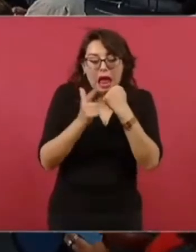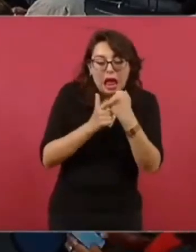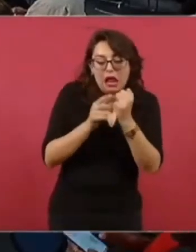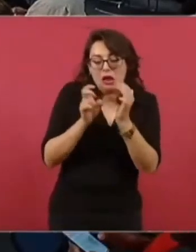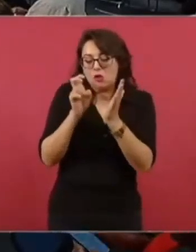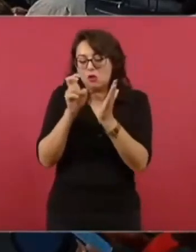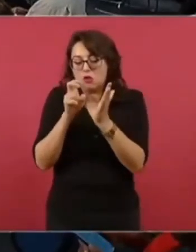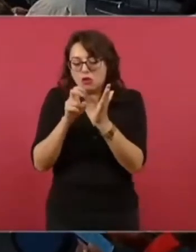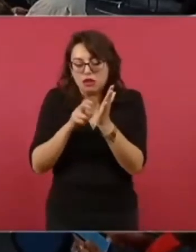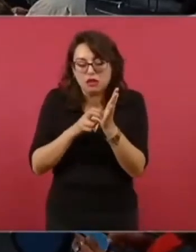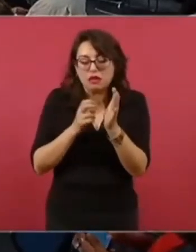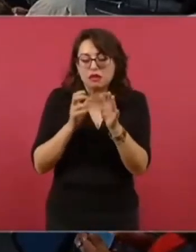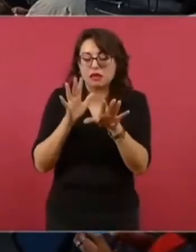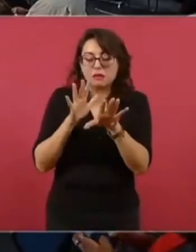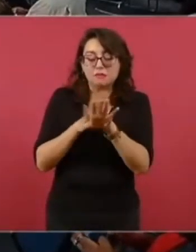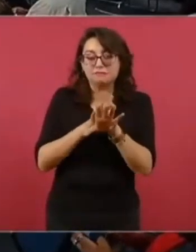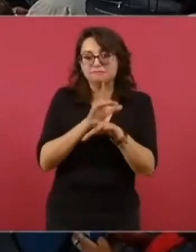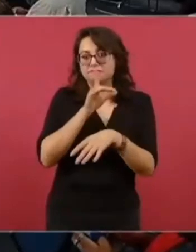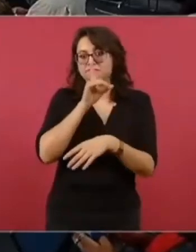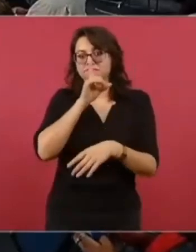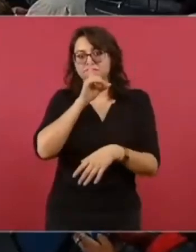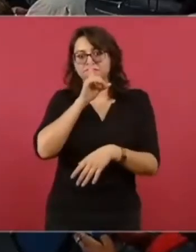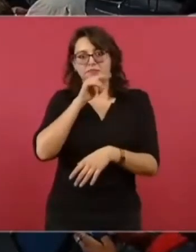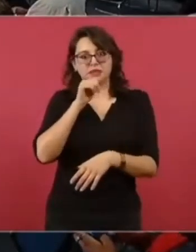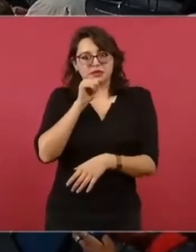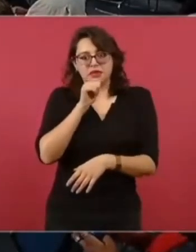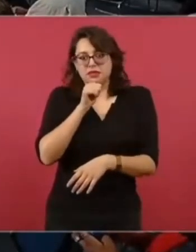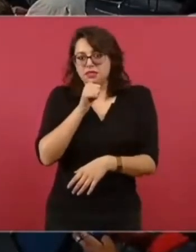El mismo.